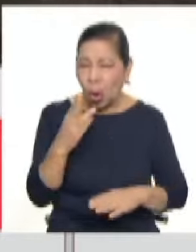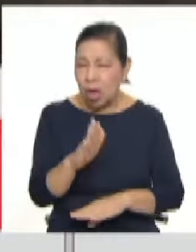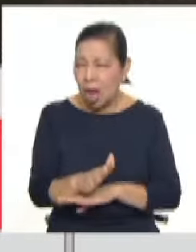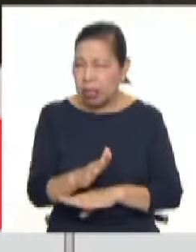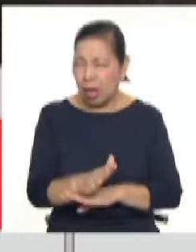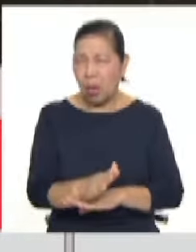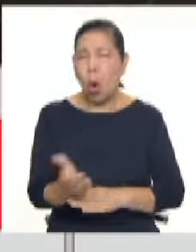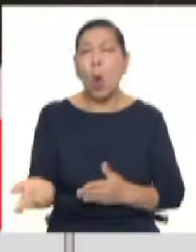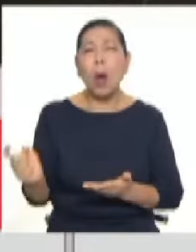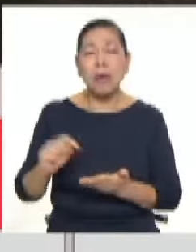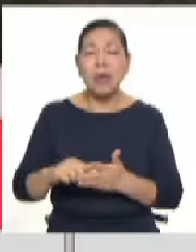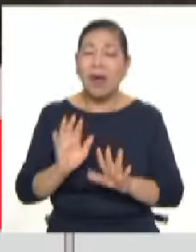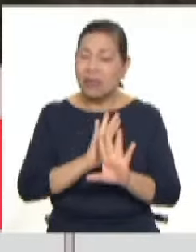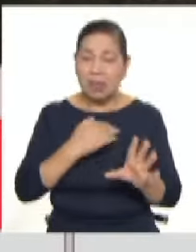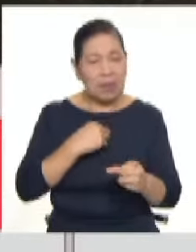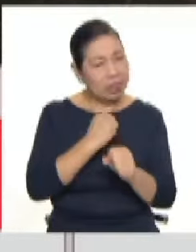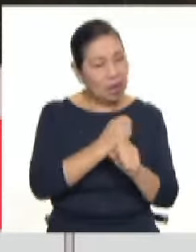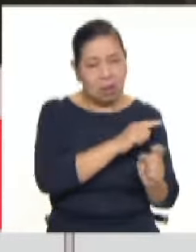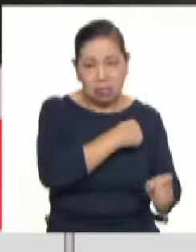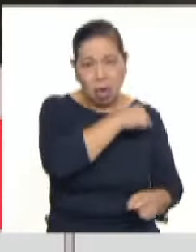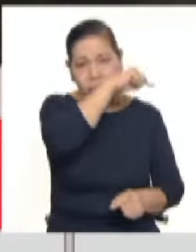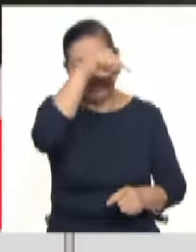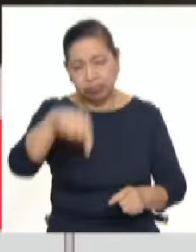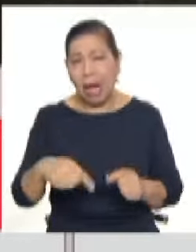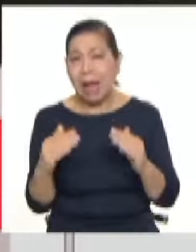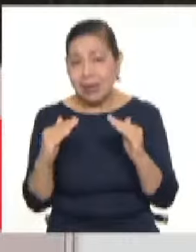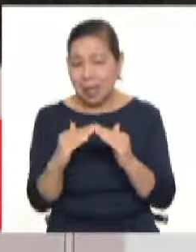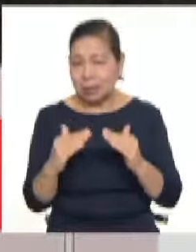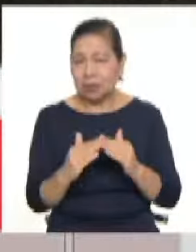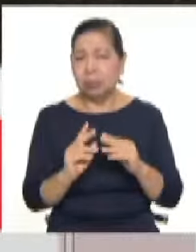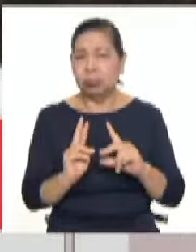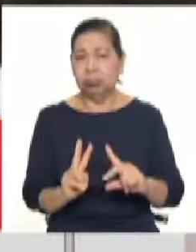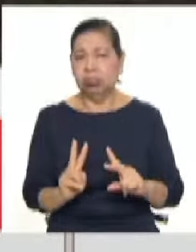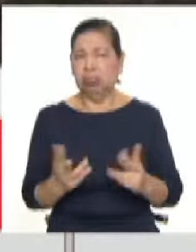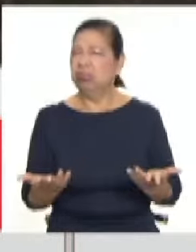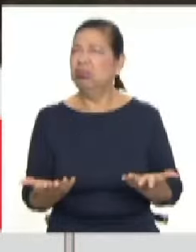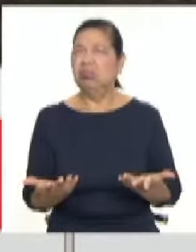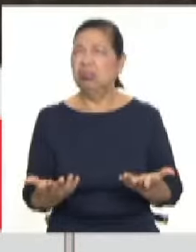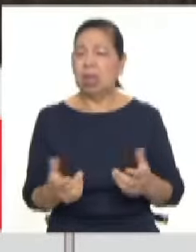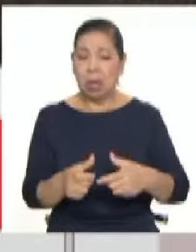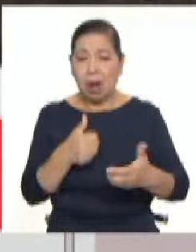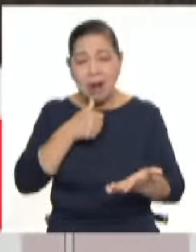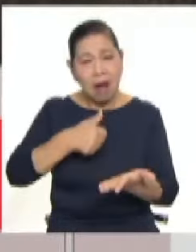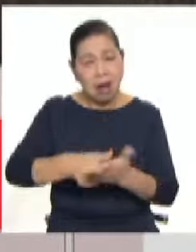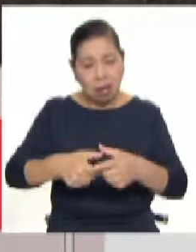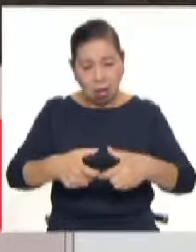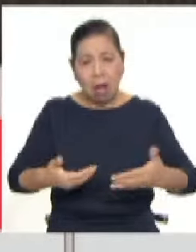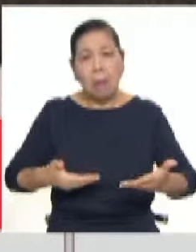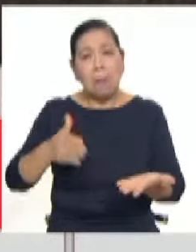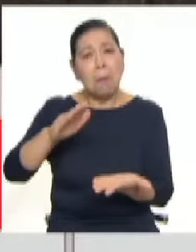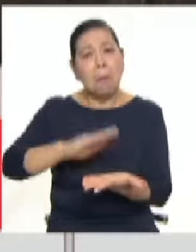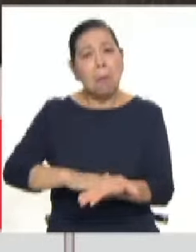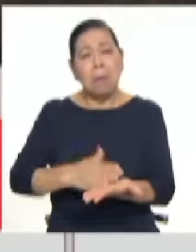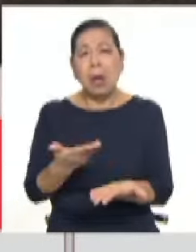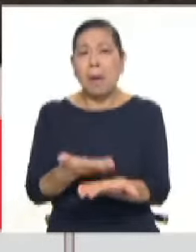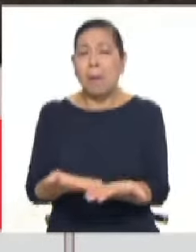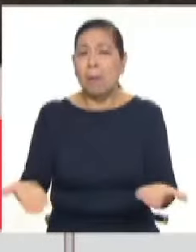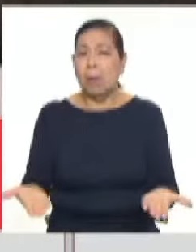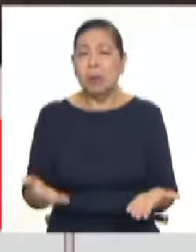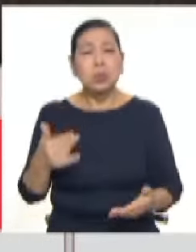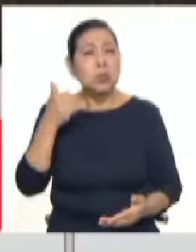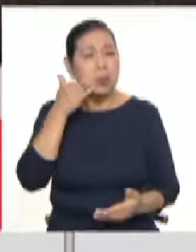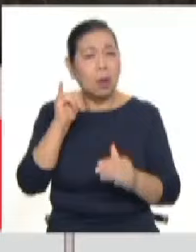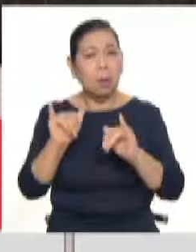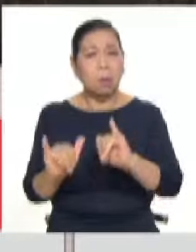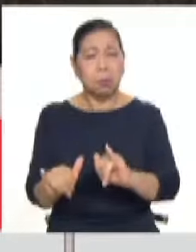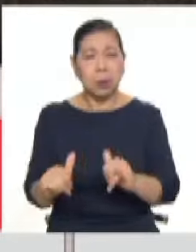la tarde yo regreso de trabajar y veo y ella solamente, y ella deja una carta y su